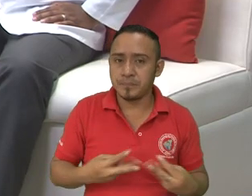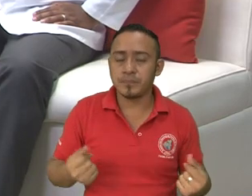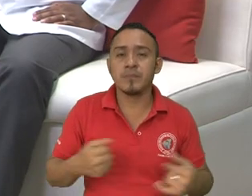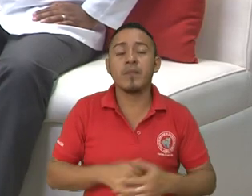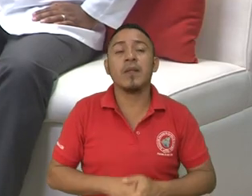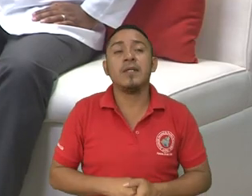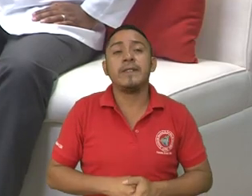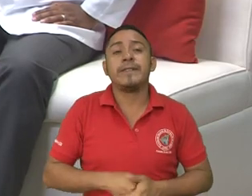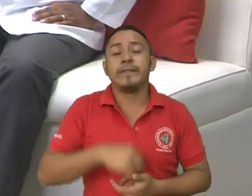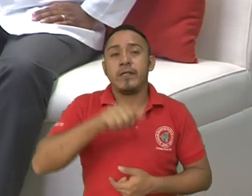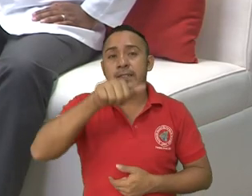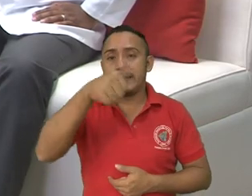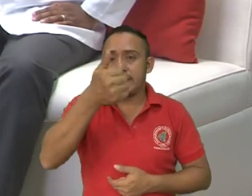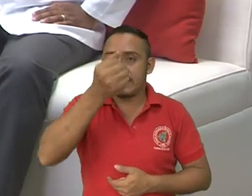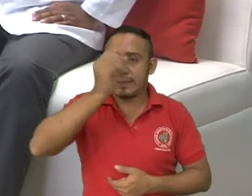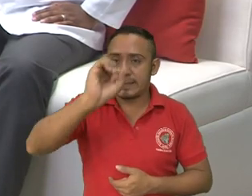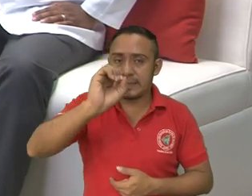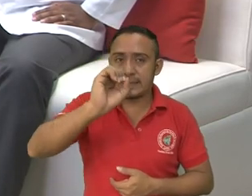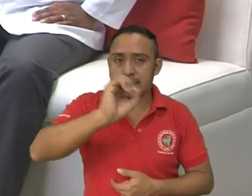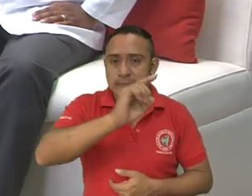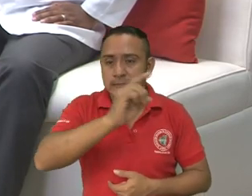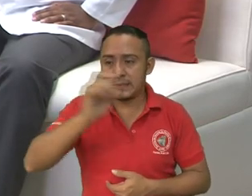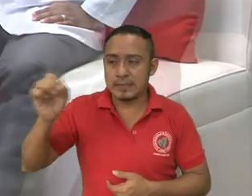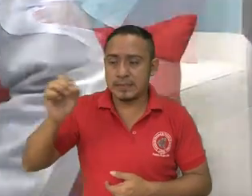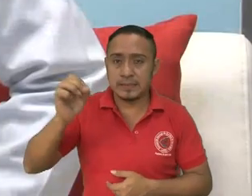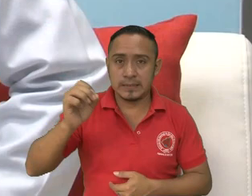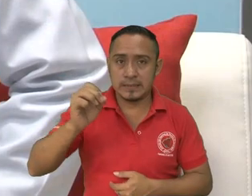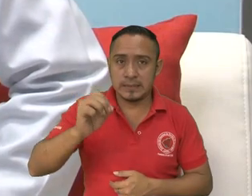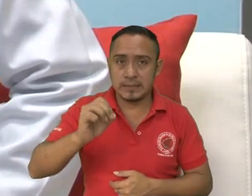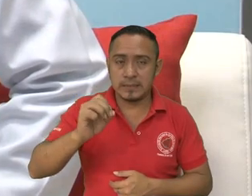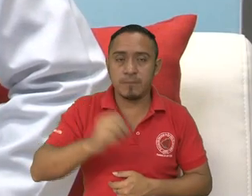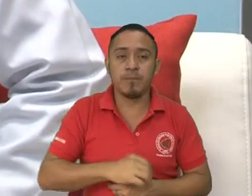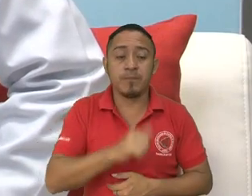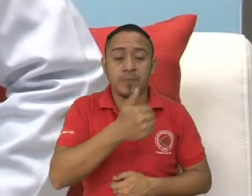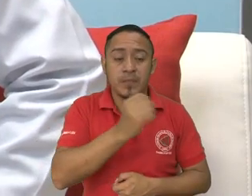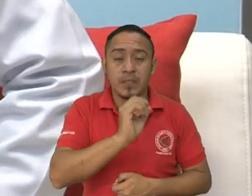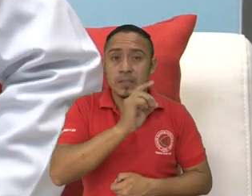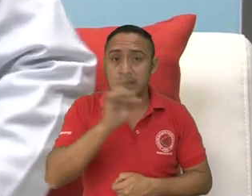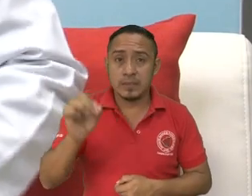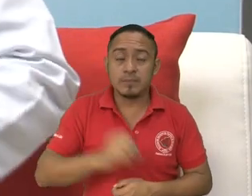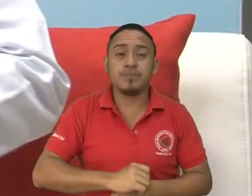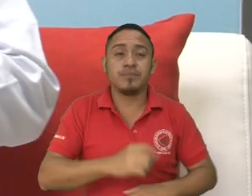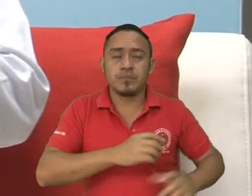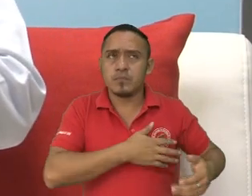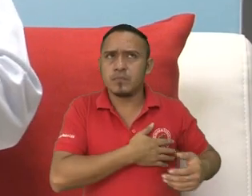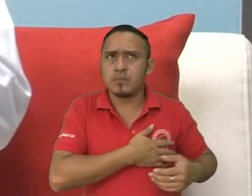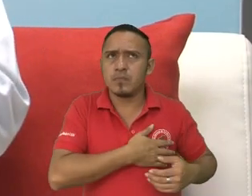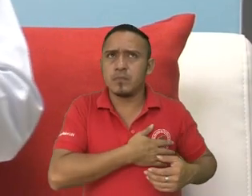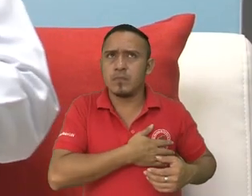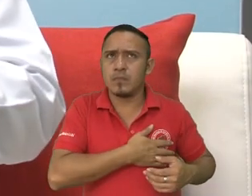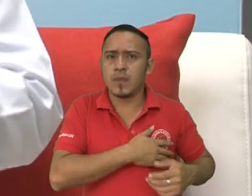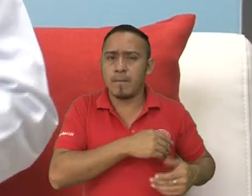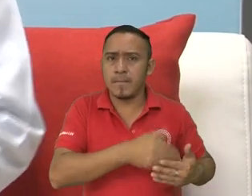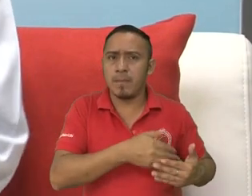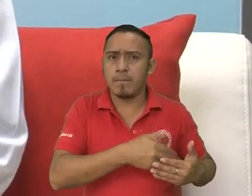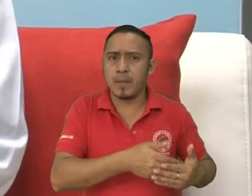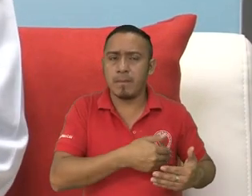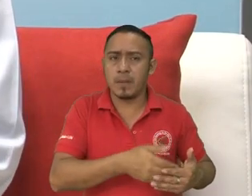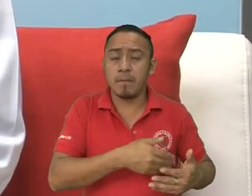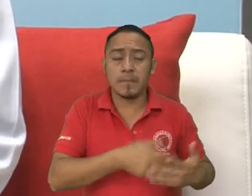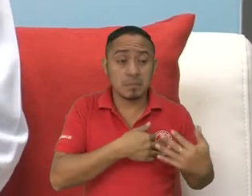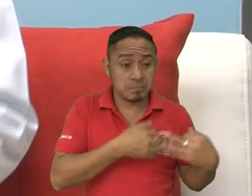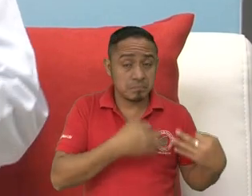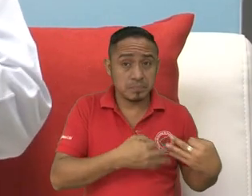Lo normal es de 60 a 100 latidos por minuto. Ok, en ocasiones la persona puede tener su frecuencia cardíaca